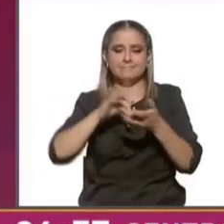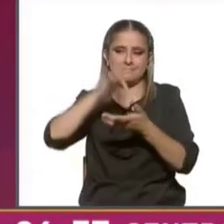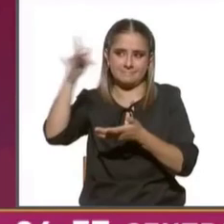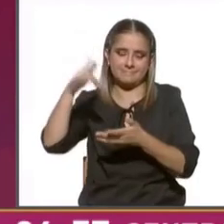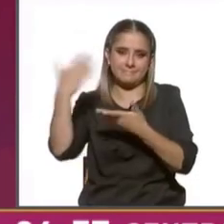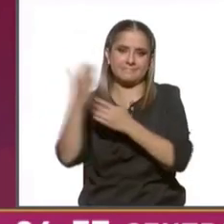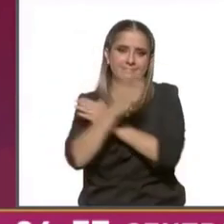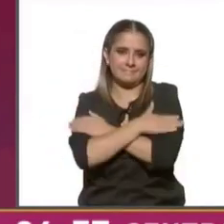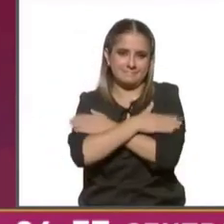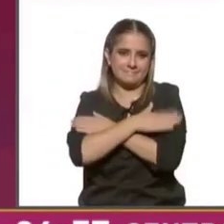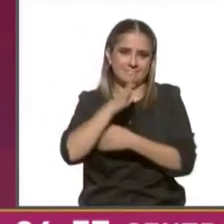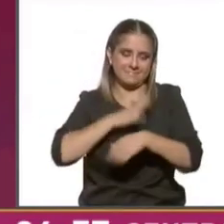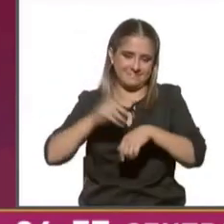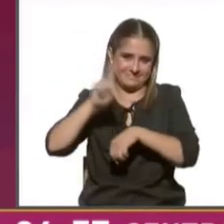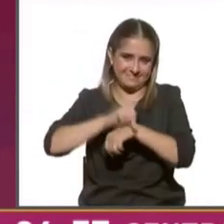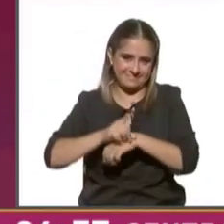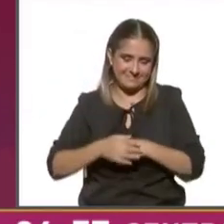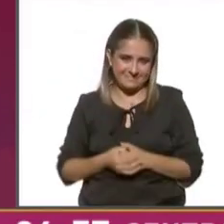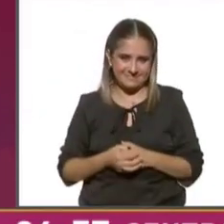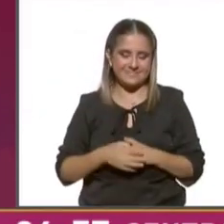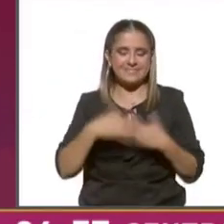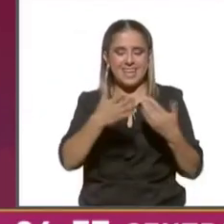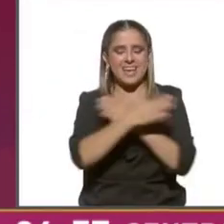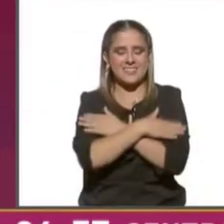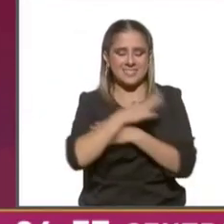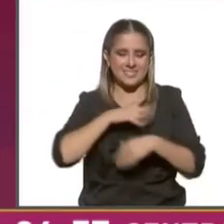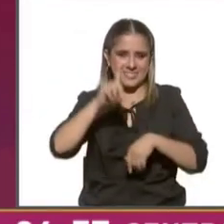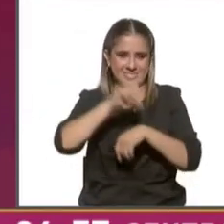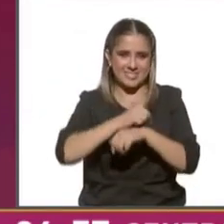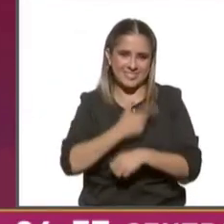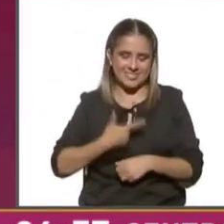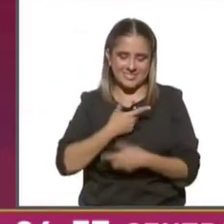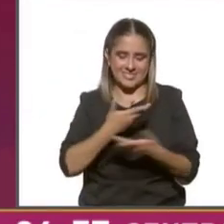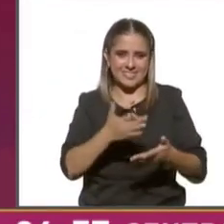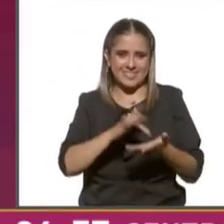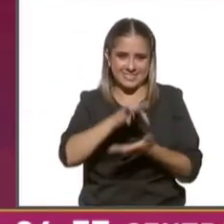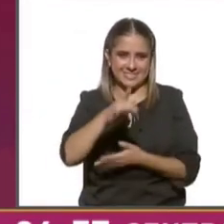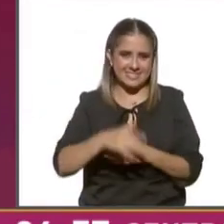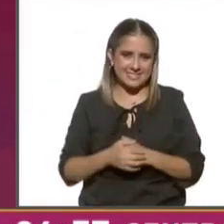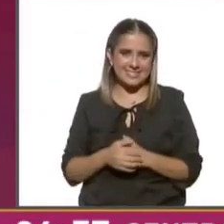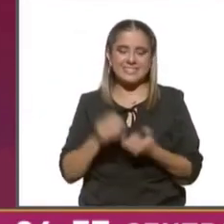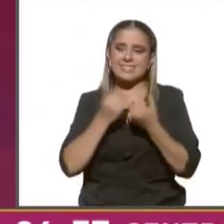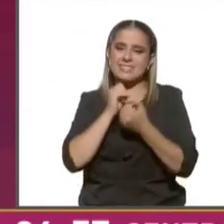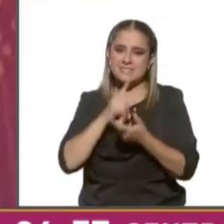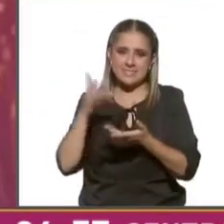mandamos un abrazo, buenos días. Un abrazo, muy buen día, un gusto estar contigo. Gracias, Lupita. Igualmente, nos vemos la próxima.